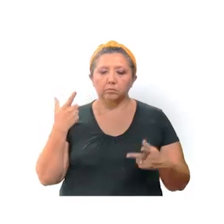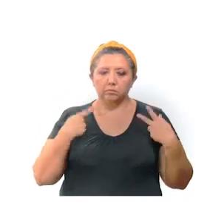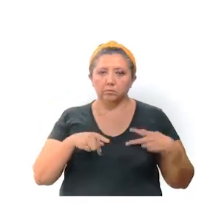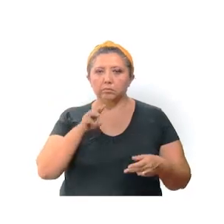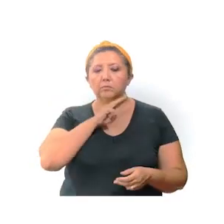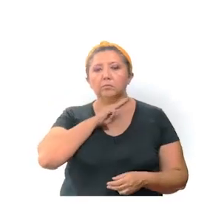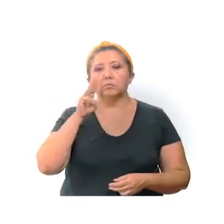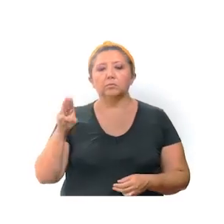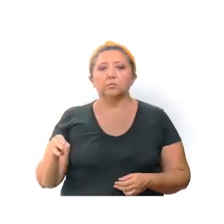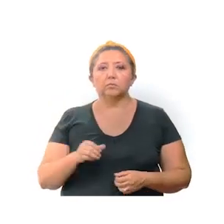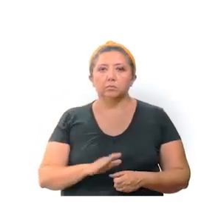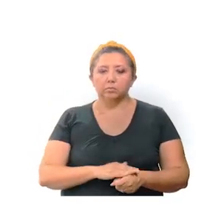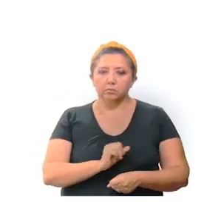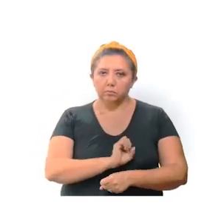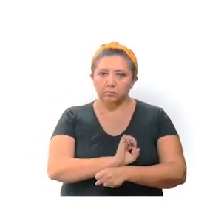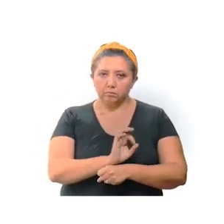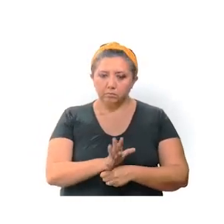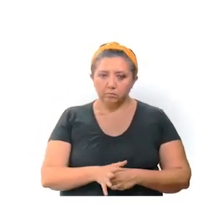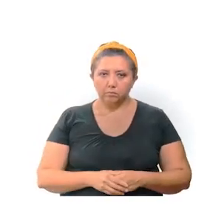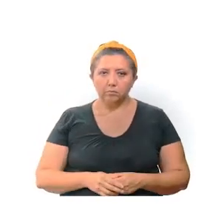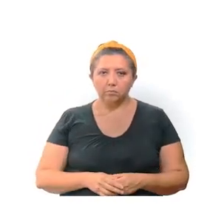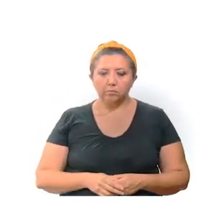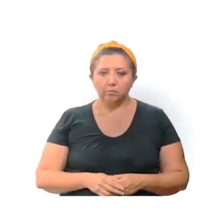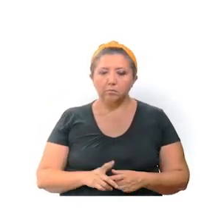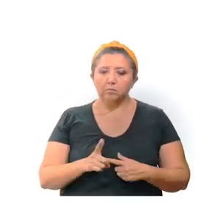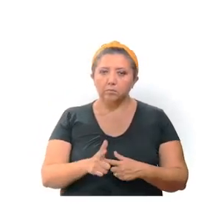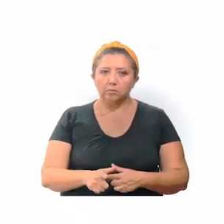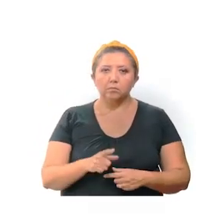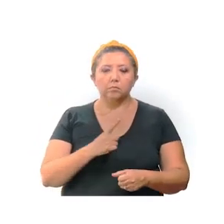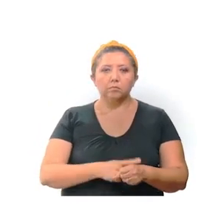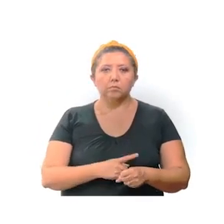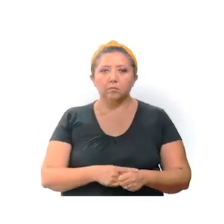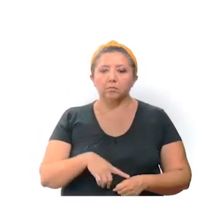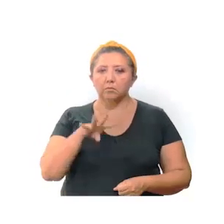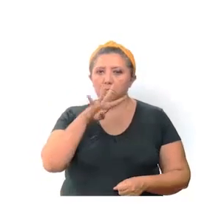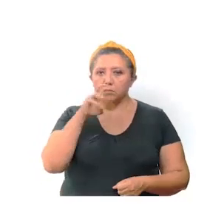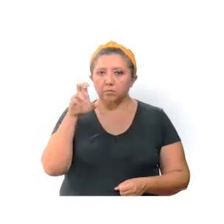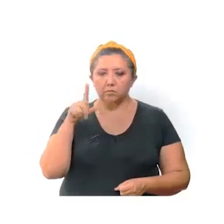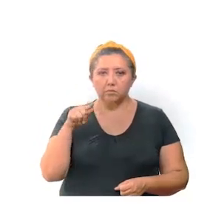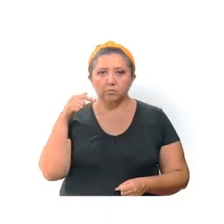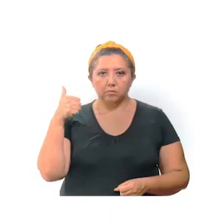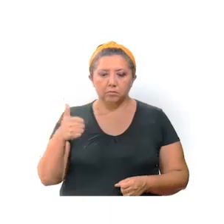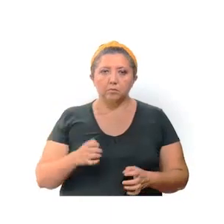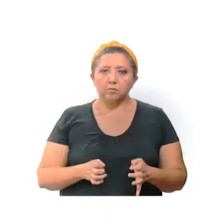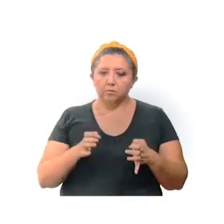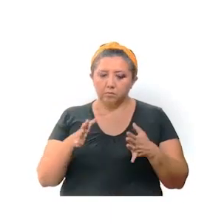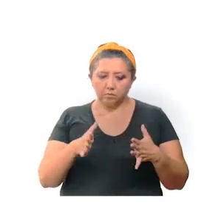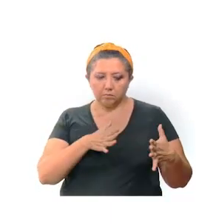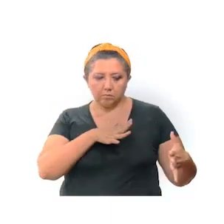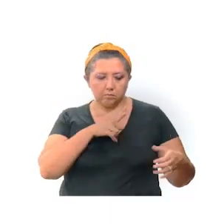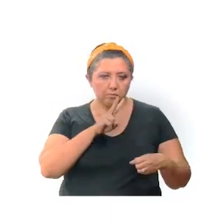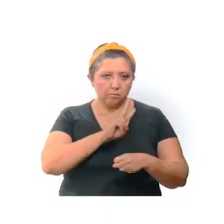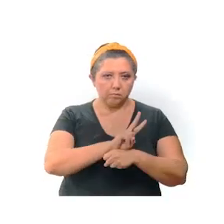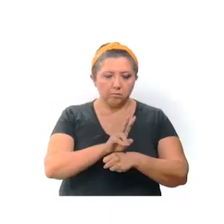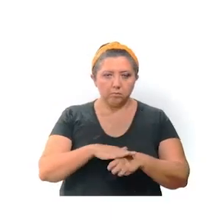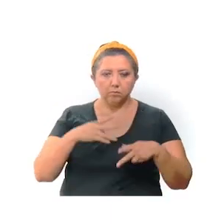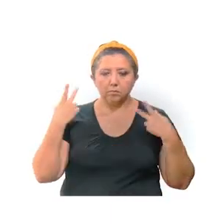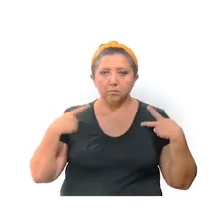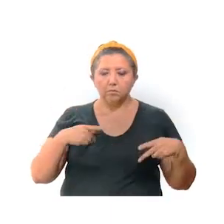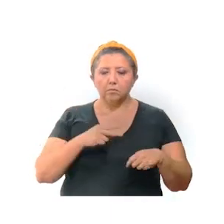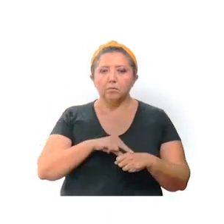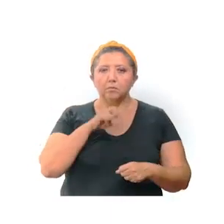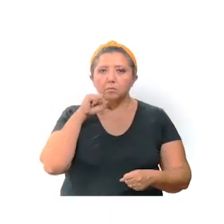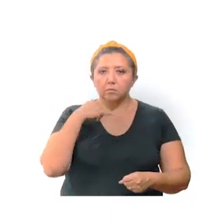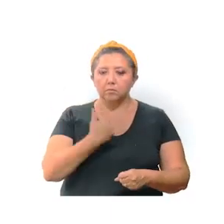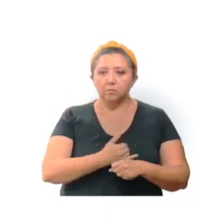personas fallecidas a causa del coronavirus. De los casos activos, 476 están estables, aislados, monitoreados